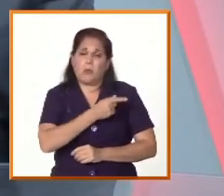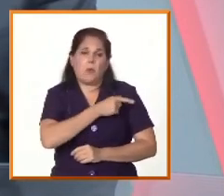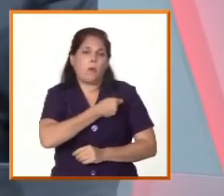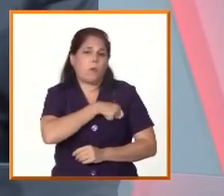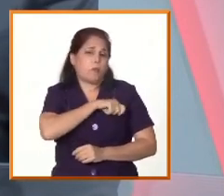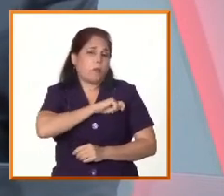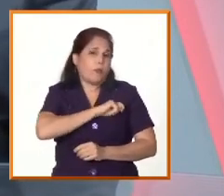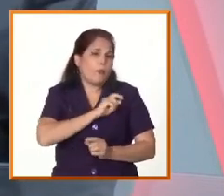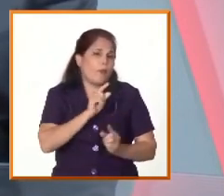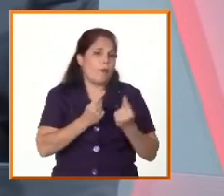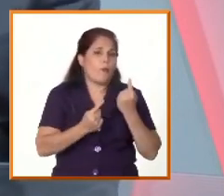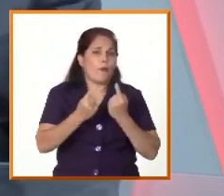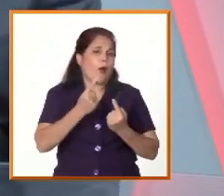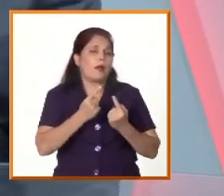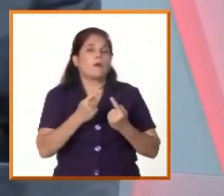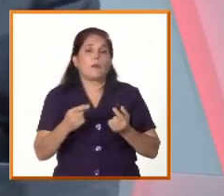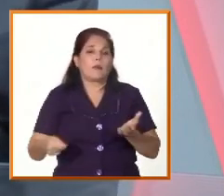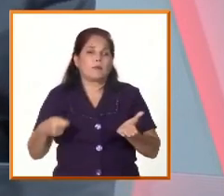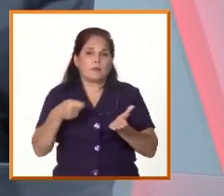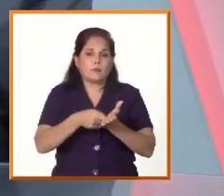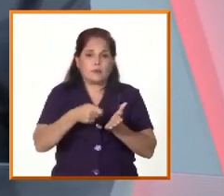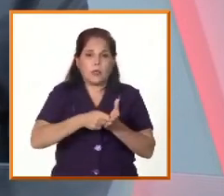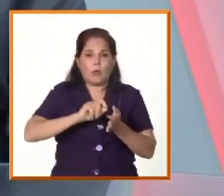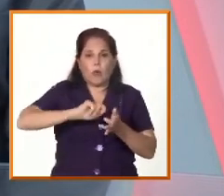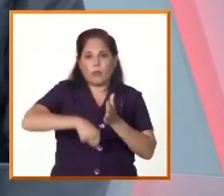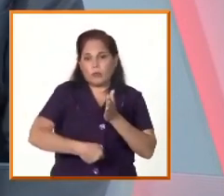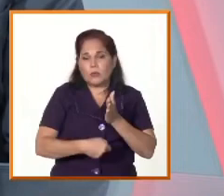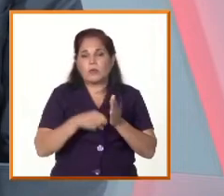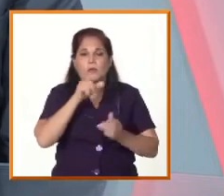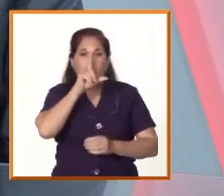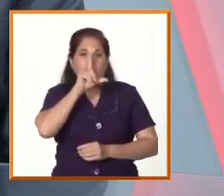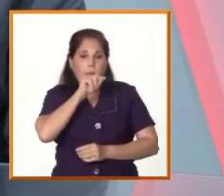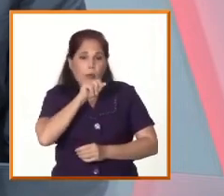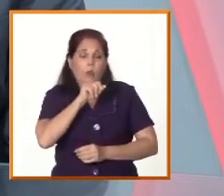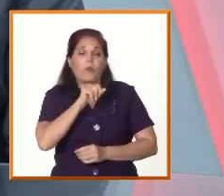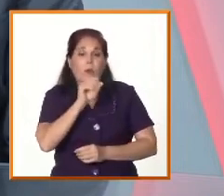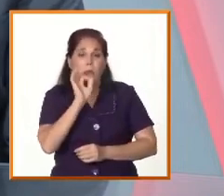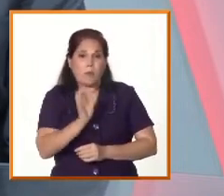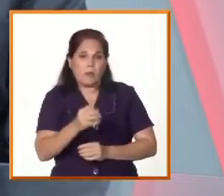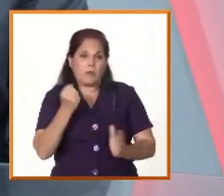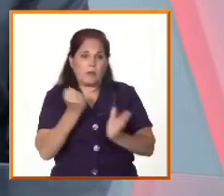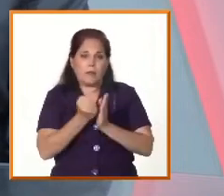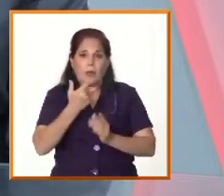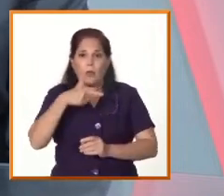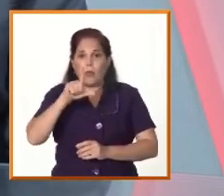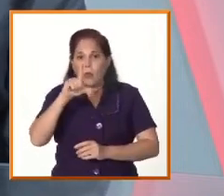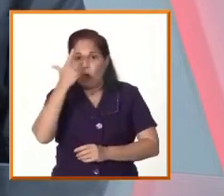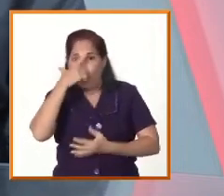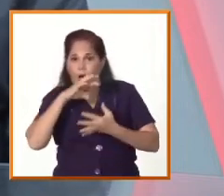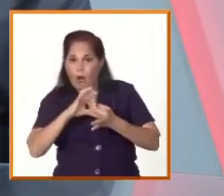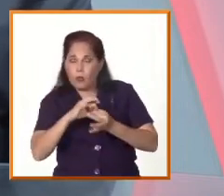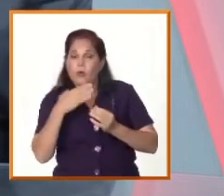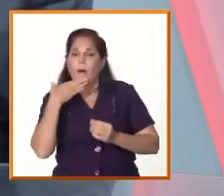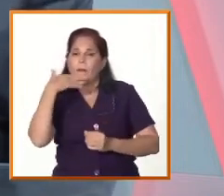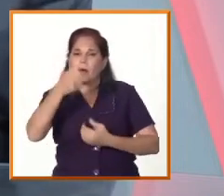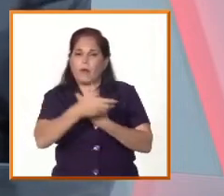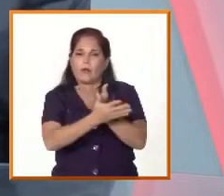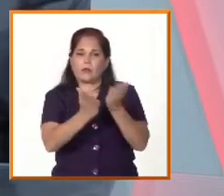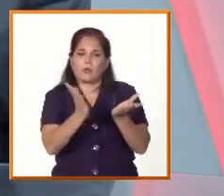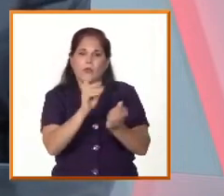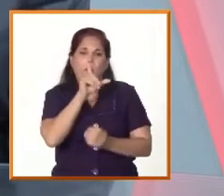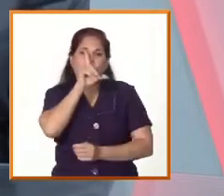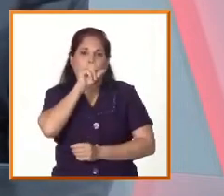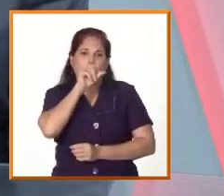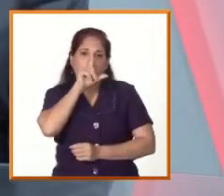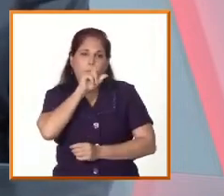pero se ha definido un financiamiento y se han contratado suministro de pollo y tenemos garantía que los meses de julio y Agosto mejorará la distribución